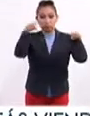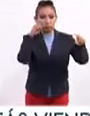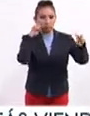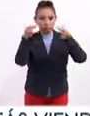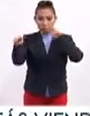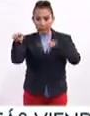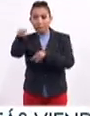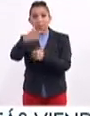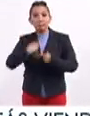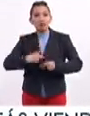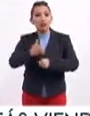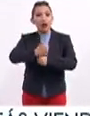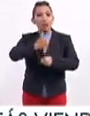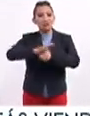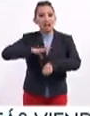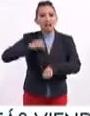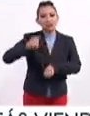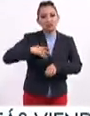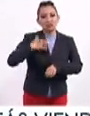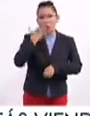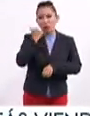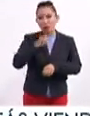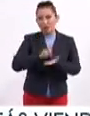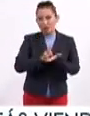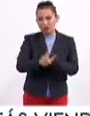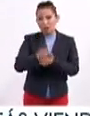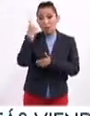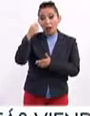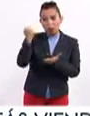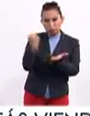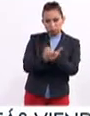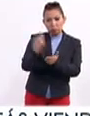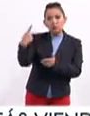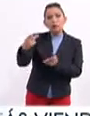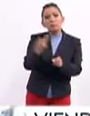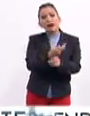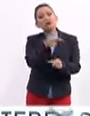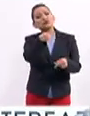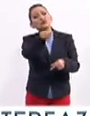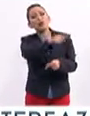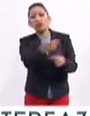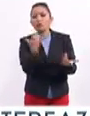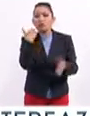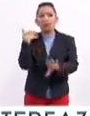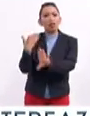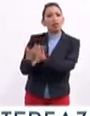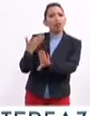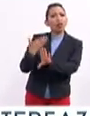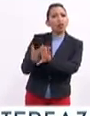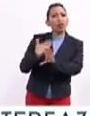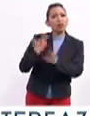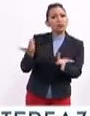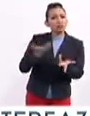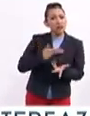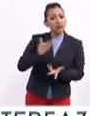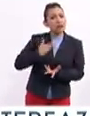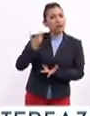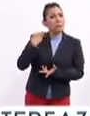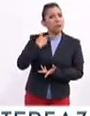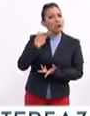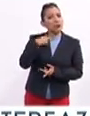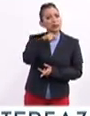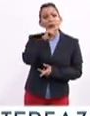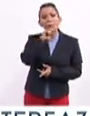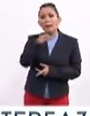especialmente a las víctimas de abusos de derechos humanos, tanto para exigir la rendición de cuentas a quienes detentan el poder económico y político, como